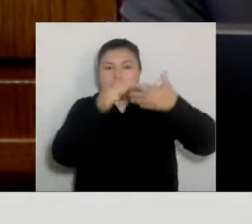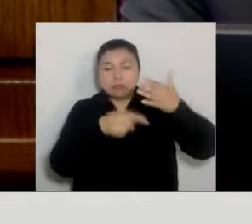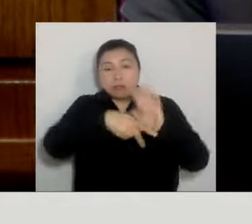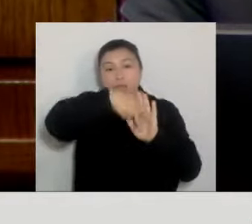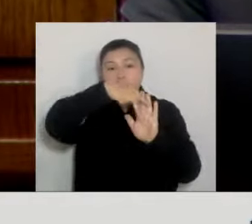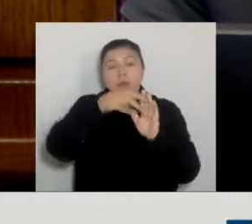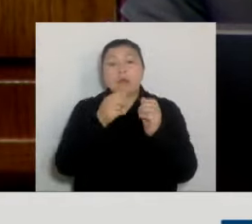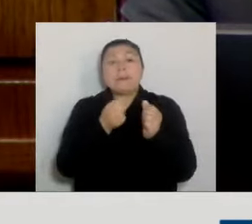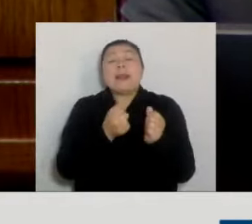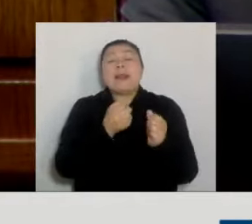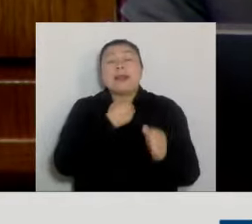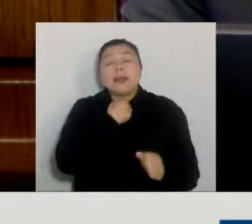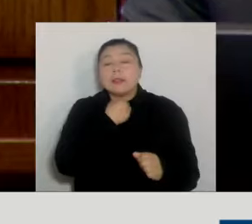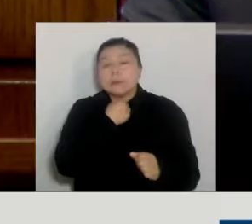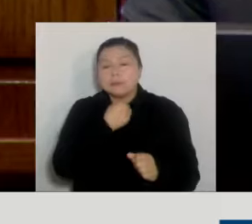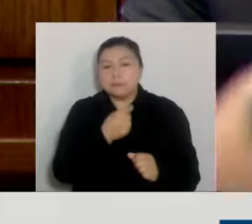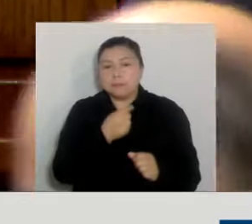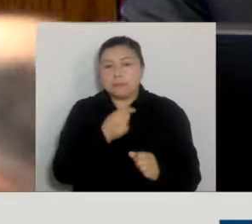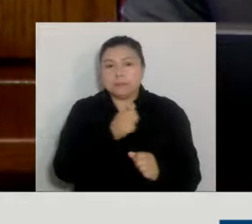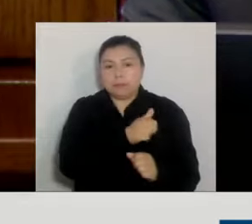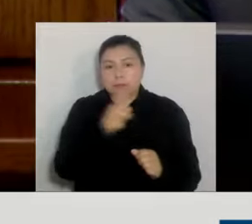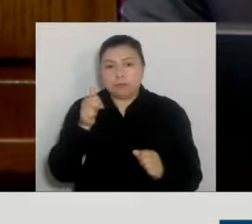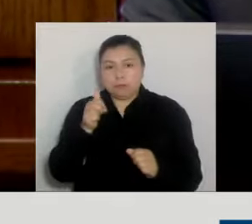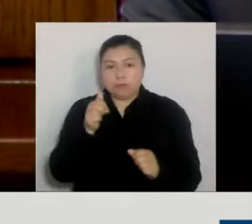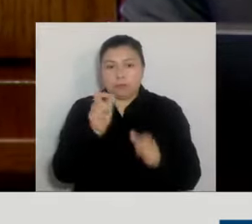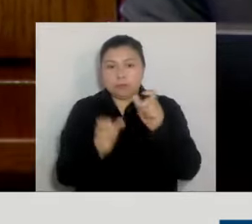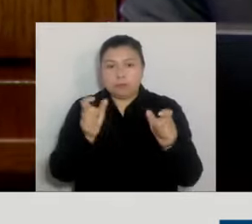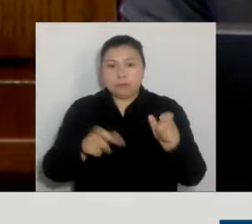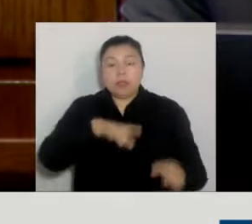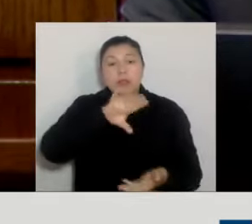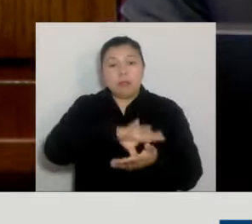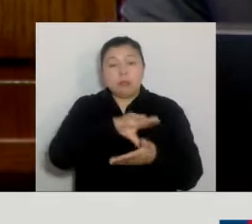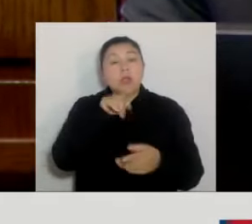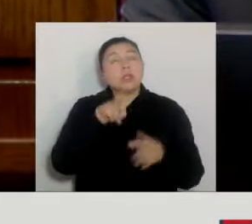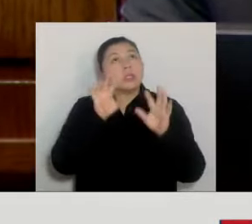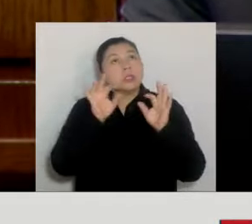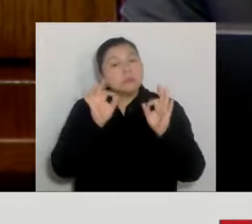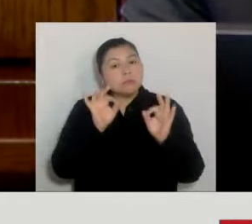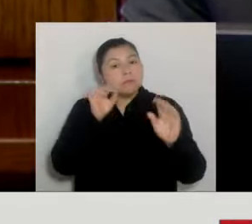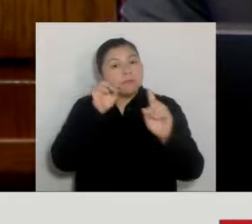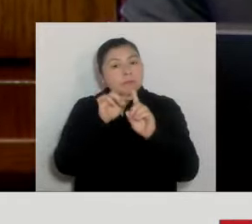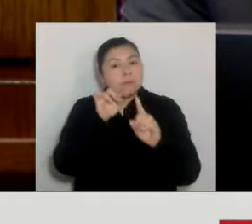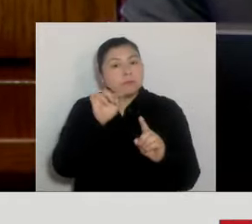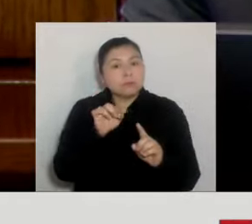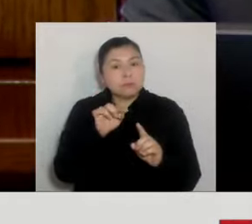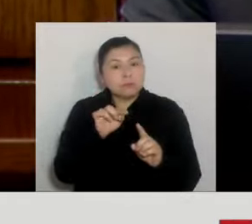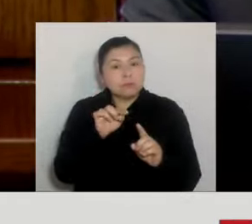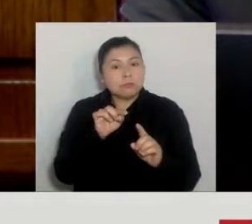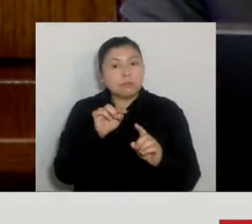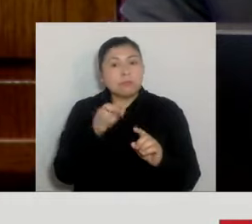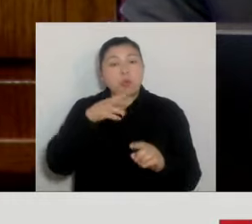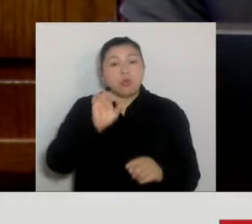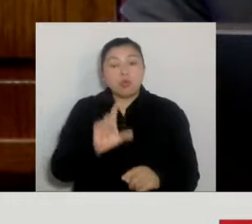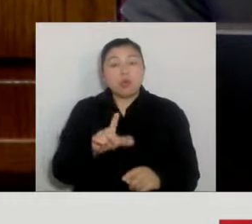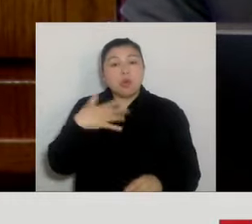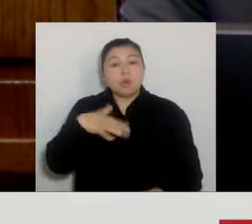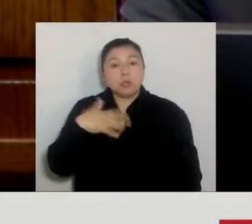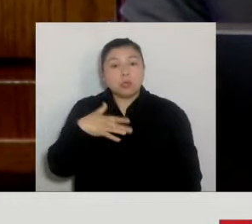garantizarlo para todos los habitantes del país en este sentido se le confiere a la dga un rol fundamental en la